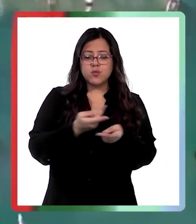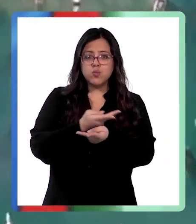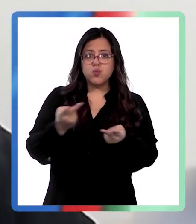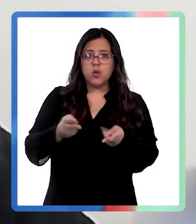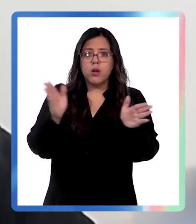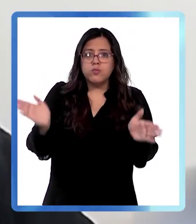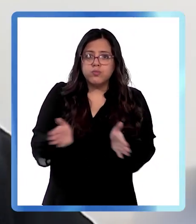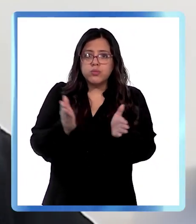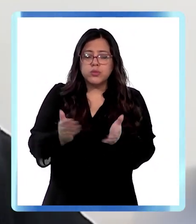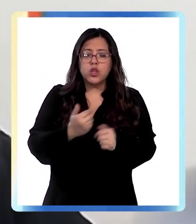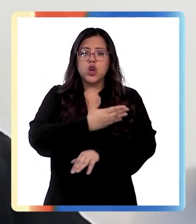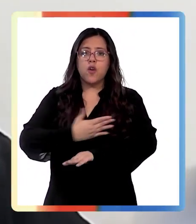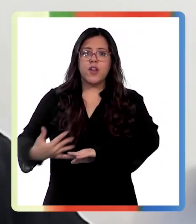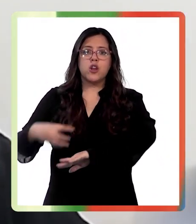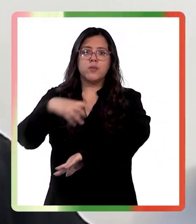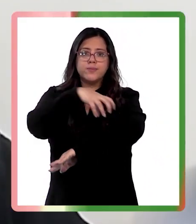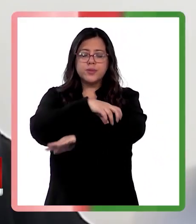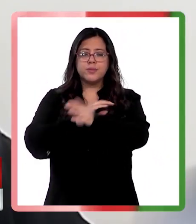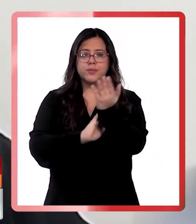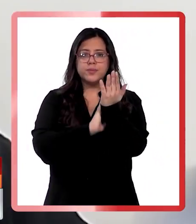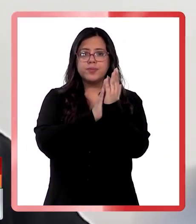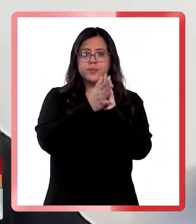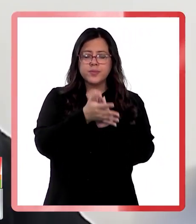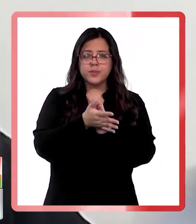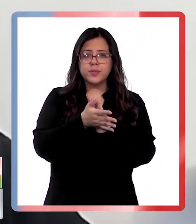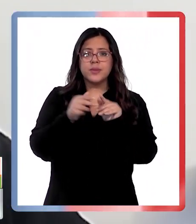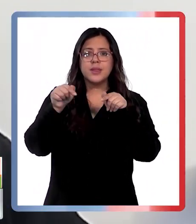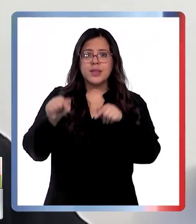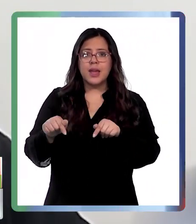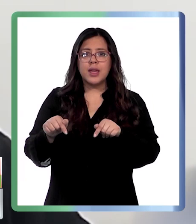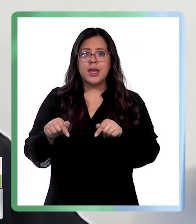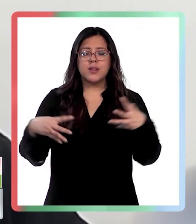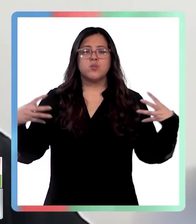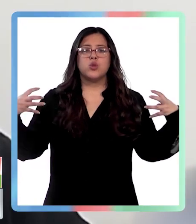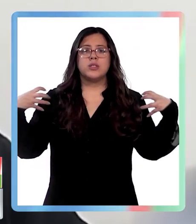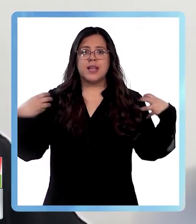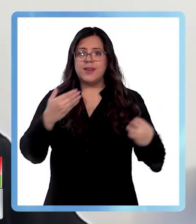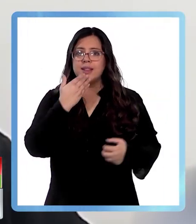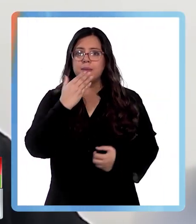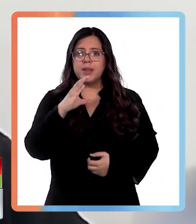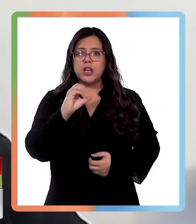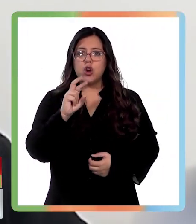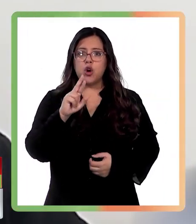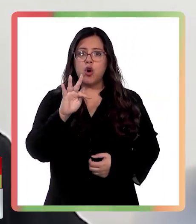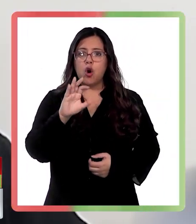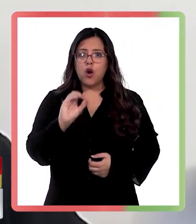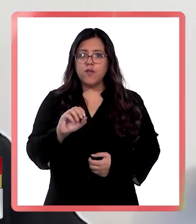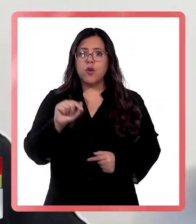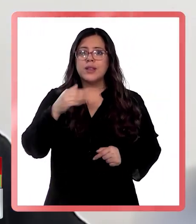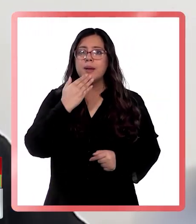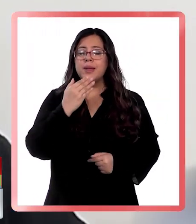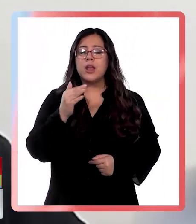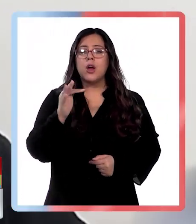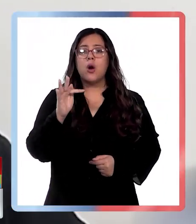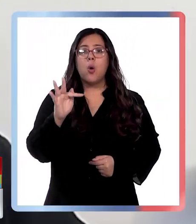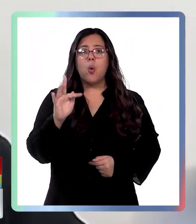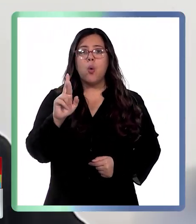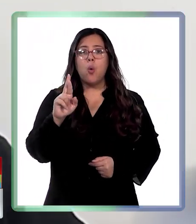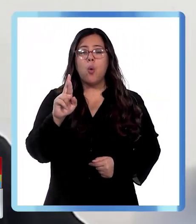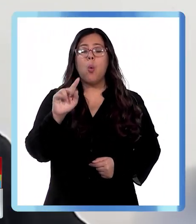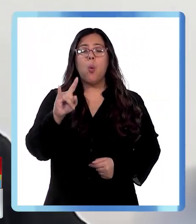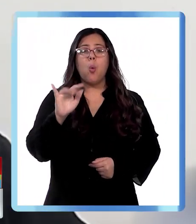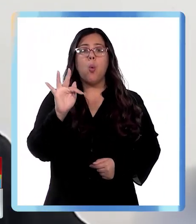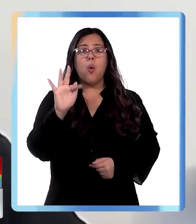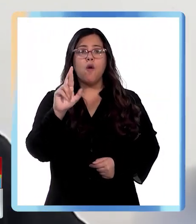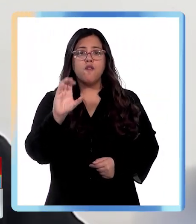que impulsado por el Gobierno Regional de la Araucanía, desarrollado por Corfo y ejecutado por el Campus Pucón de la UFRO.